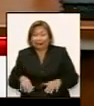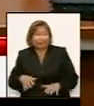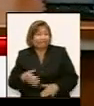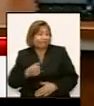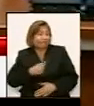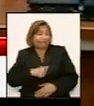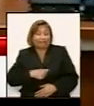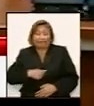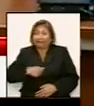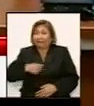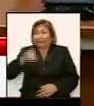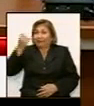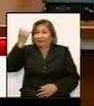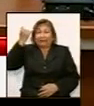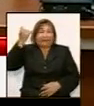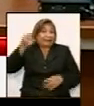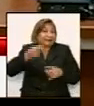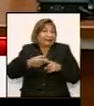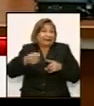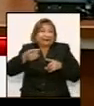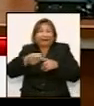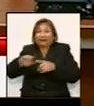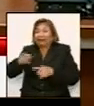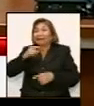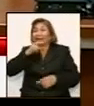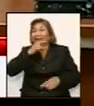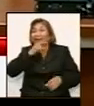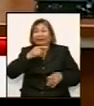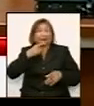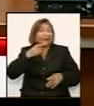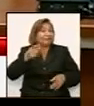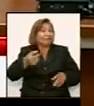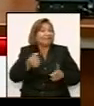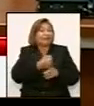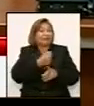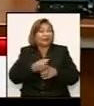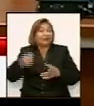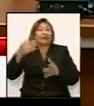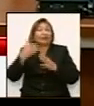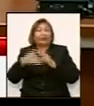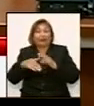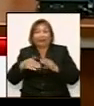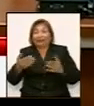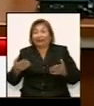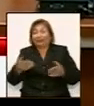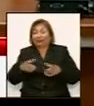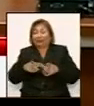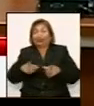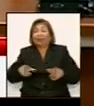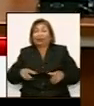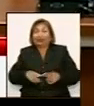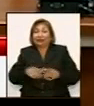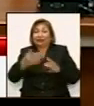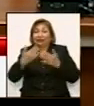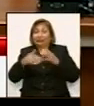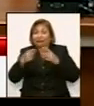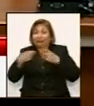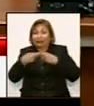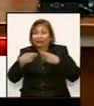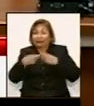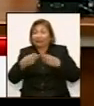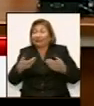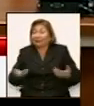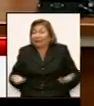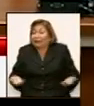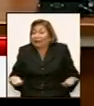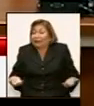lamentablemente, las diversas maneras en que las mujeres son violentadas en espacios virtuales. Entonces creo que